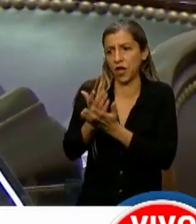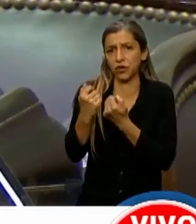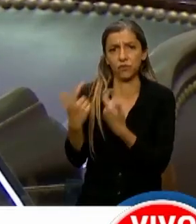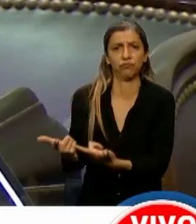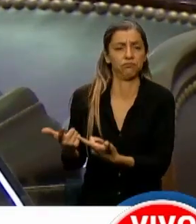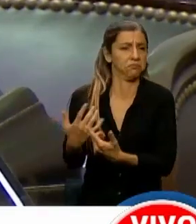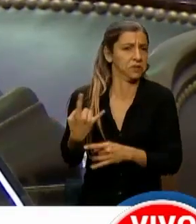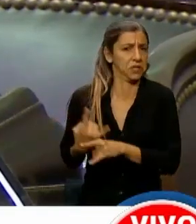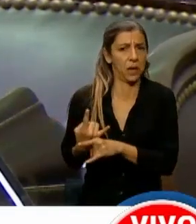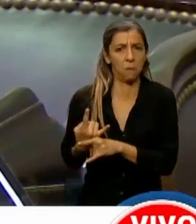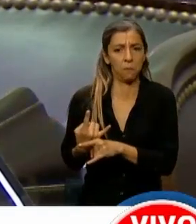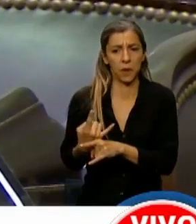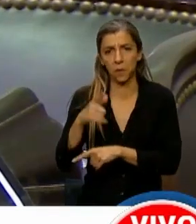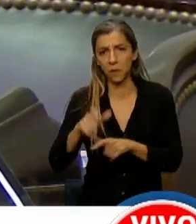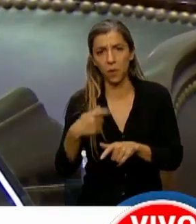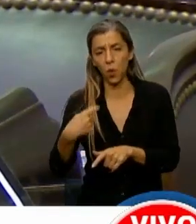Y a los jubilados.